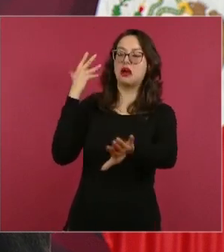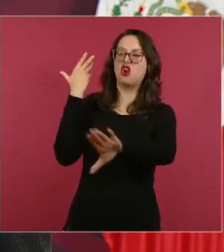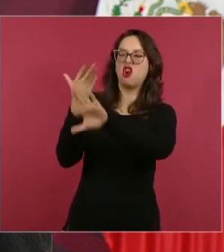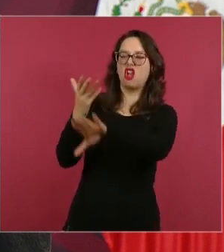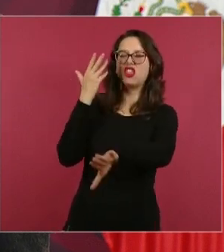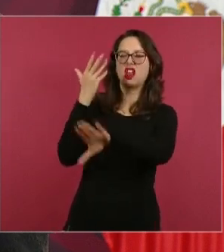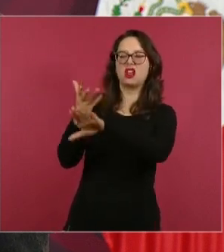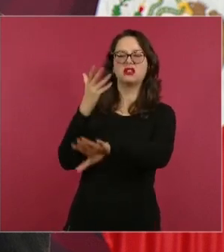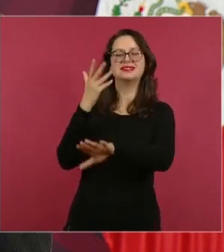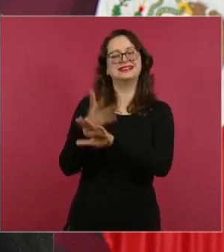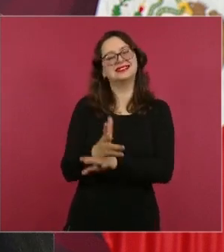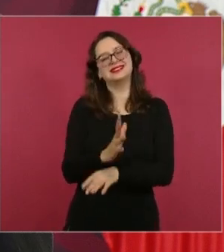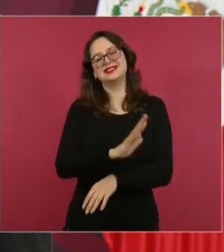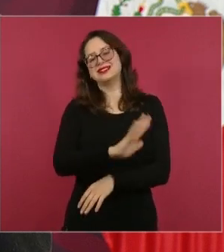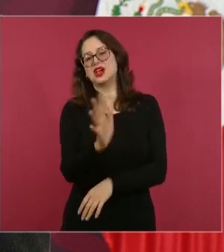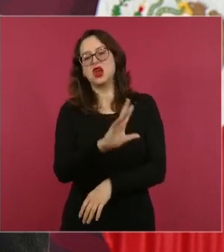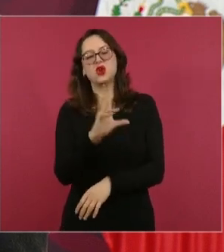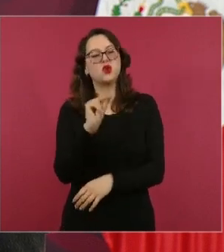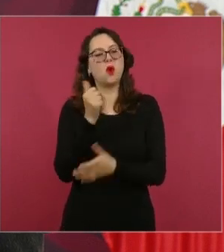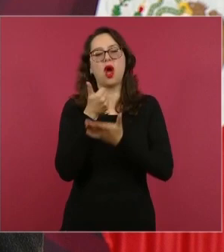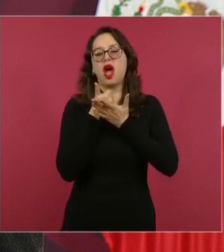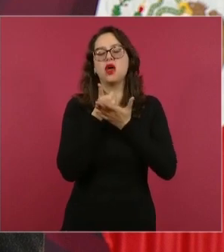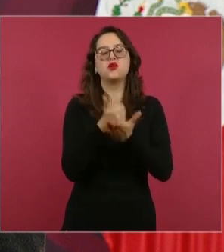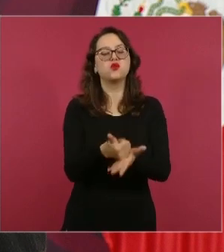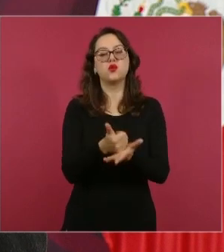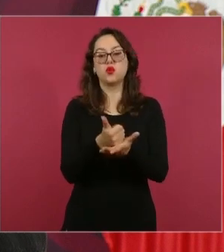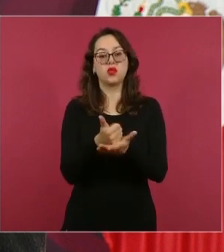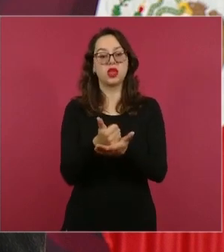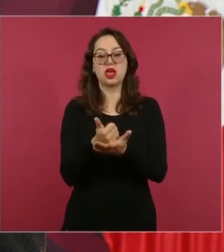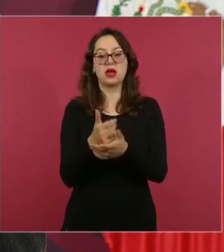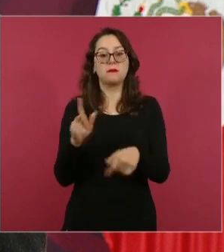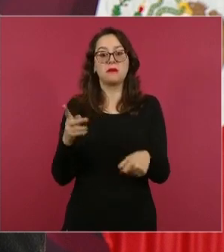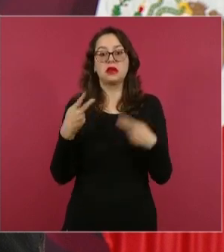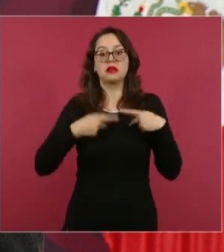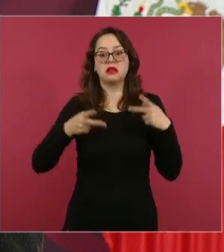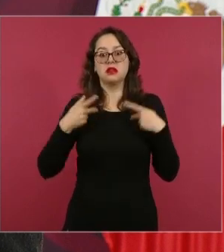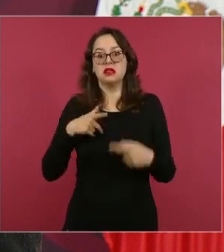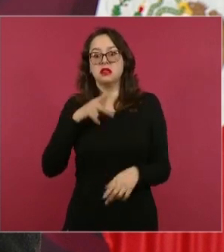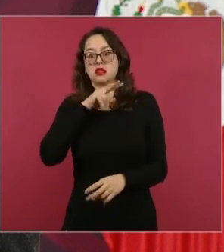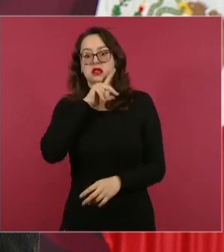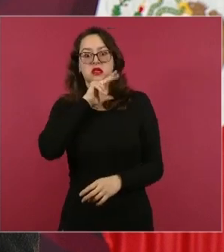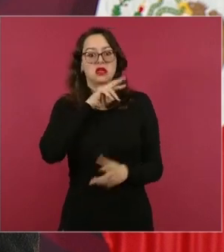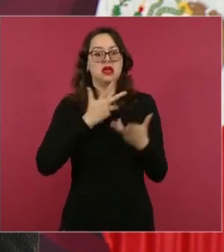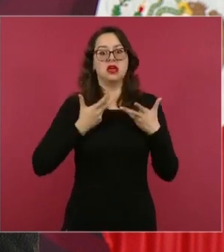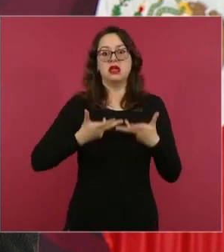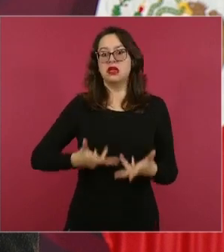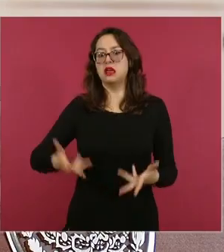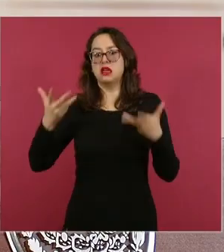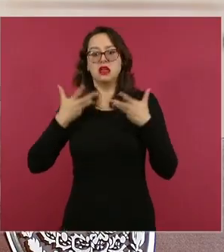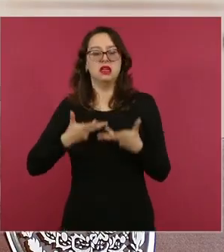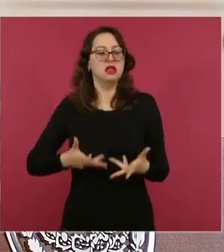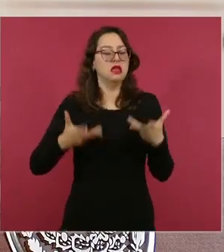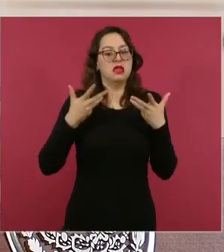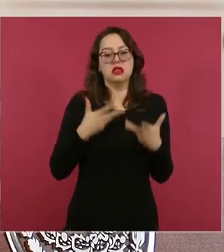de ayudar perjudica porque inquieta